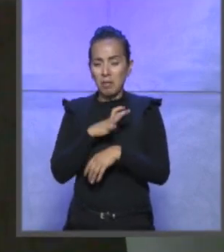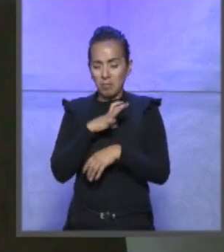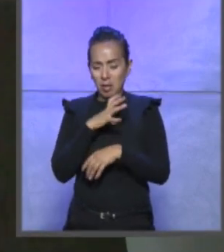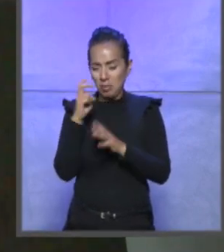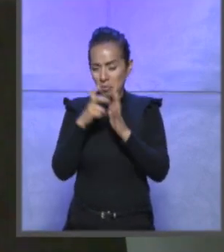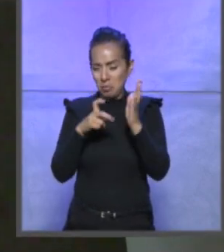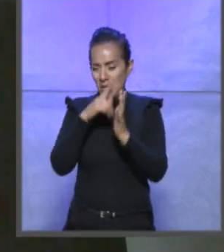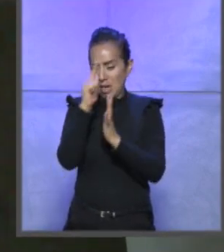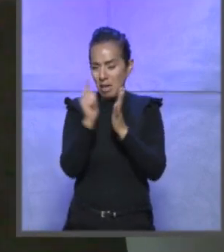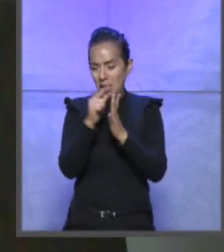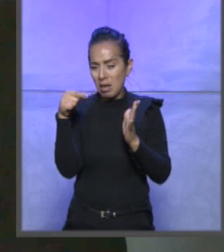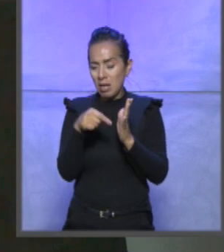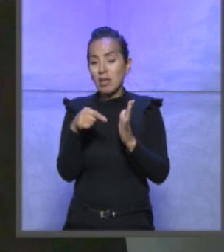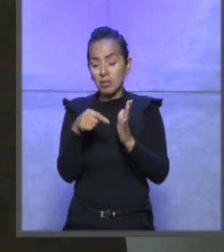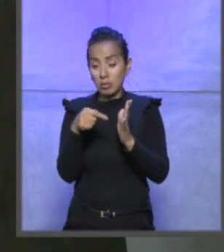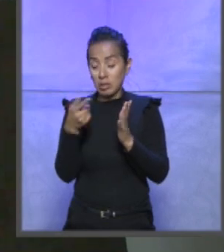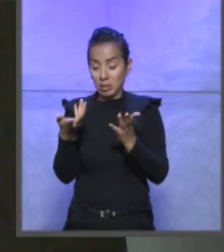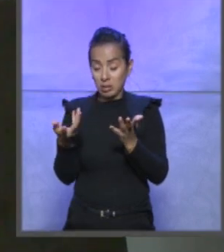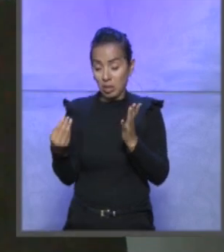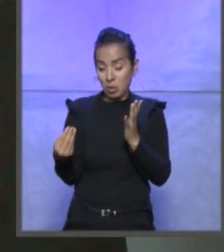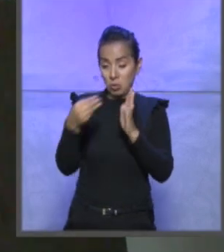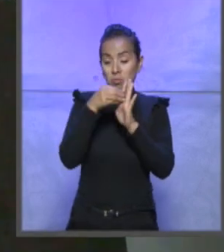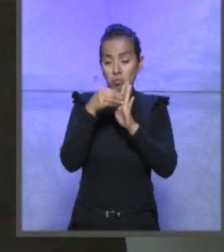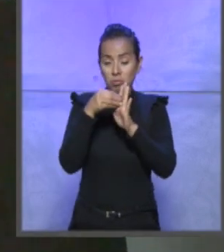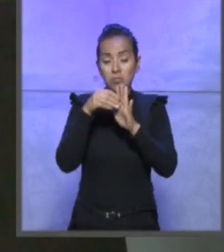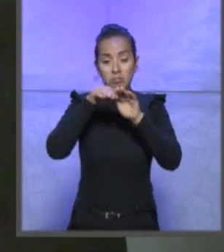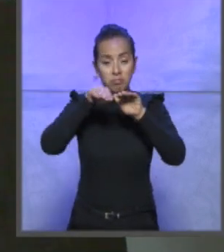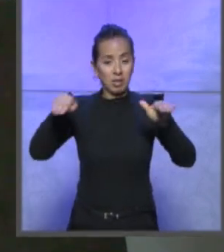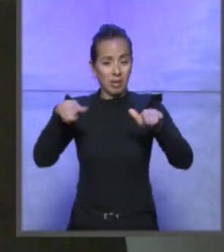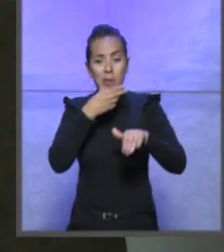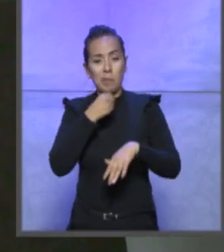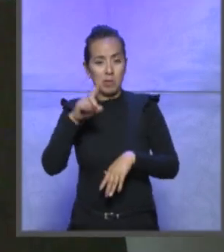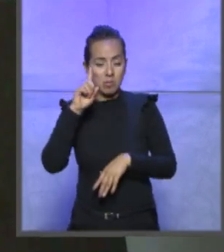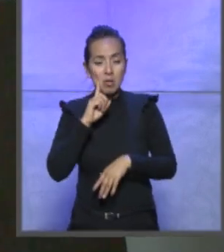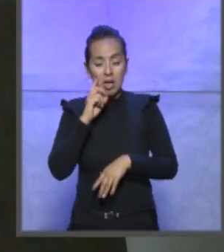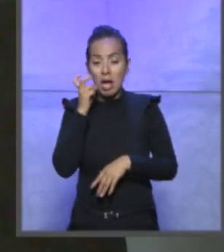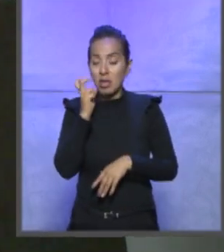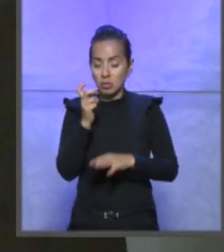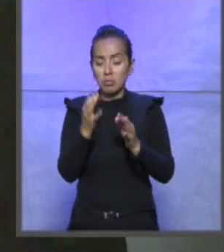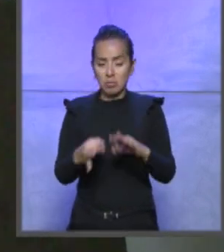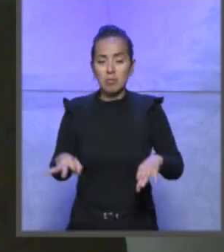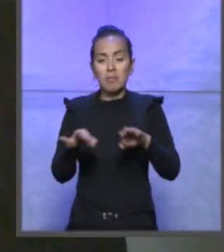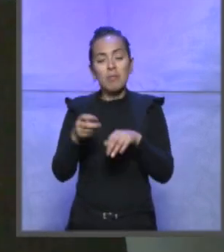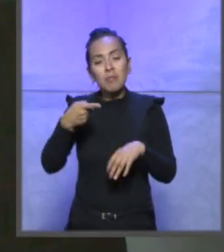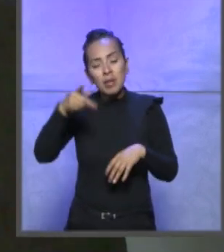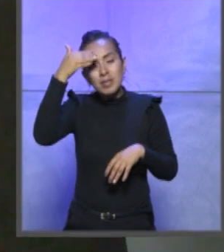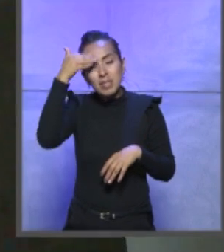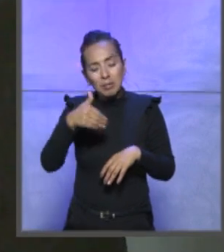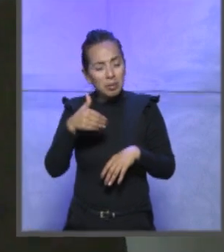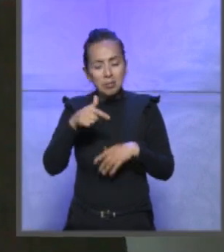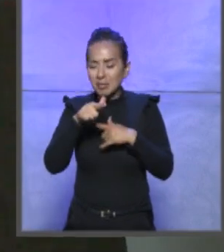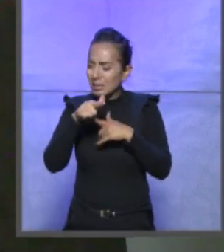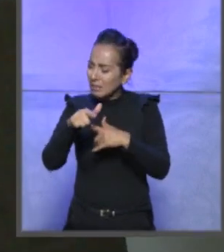la reforma electoral que hubo y se incluyó la paridad de género. Esto fue un avance muy importante, pero sabemos que